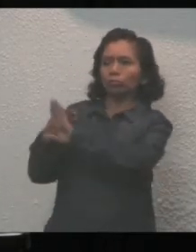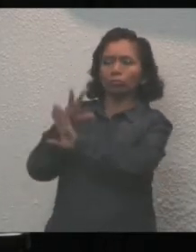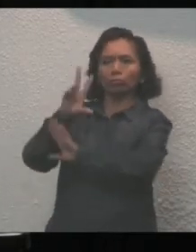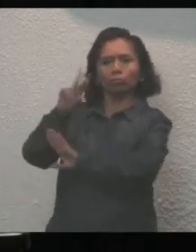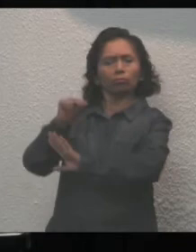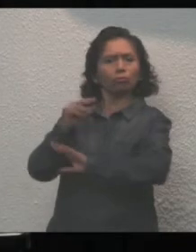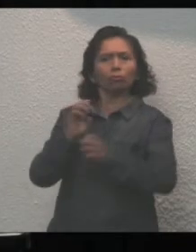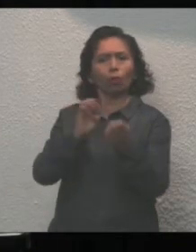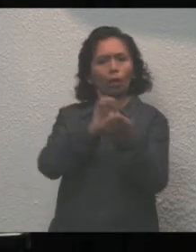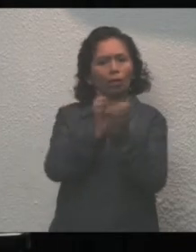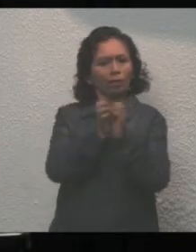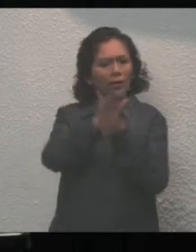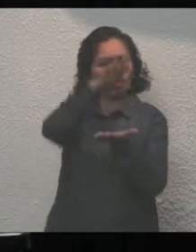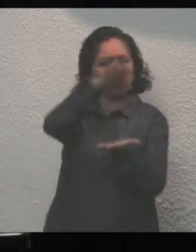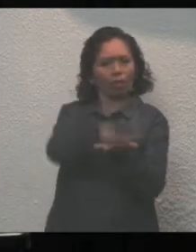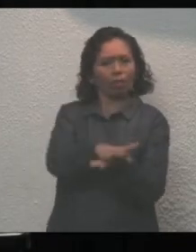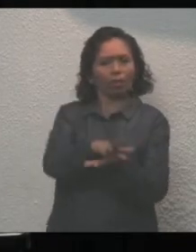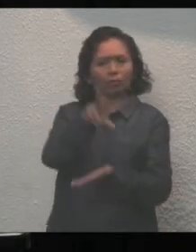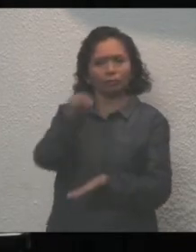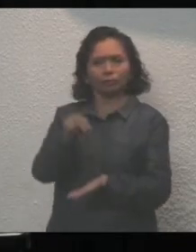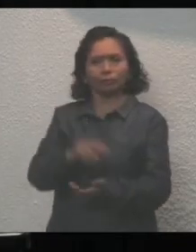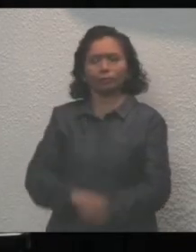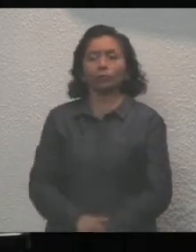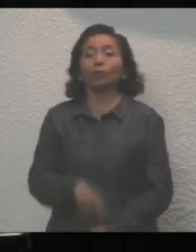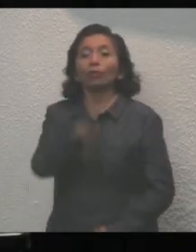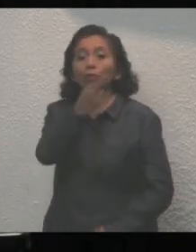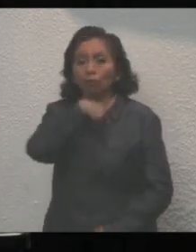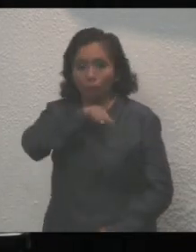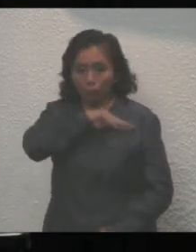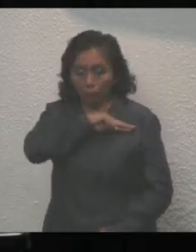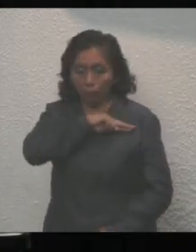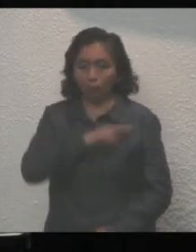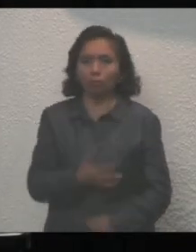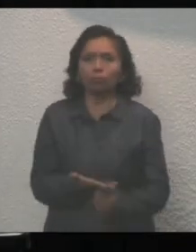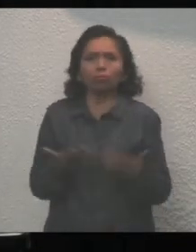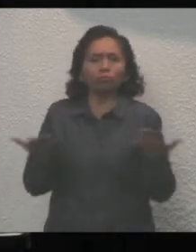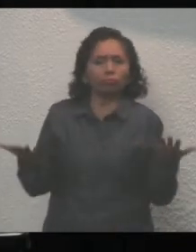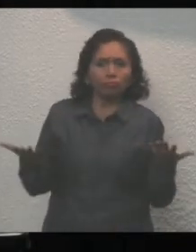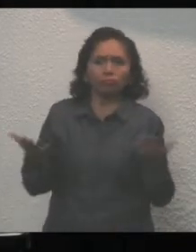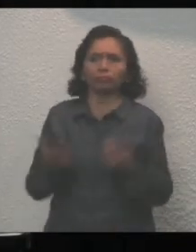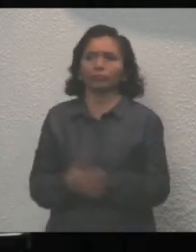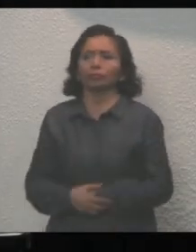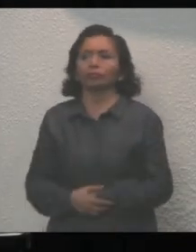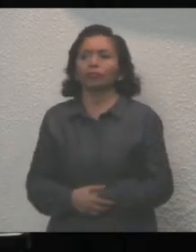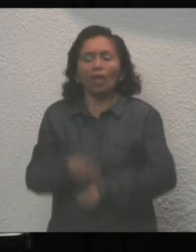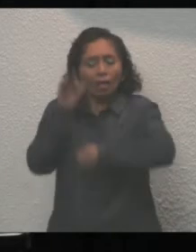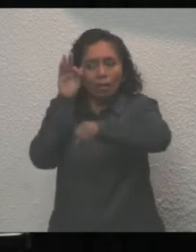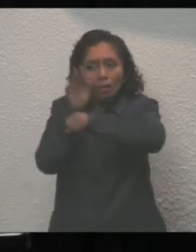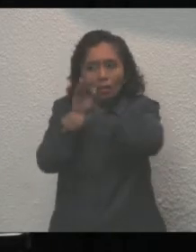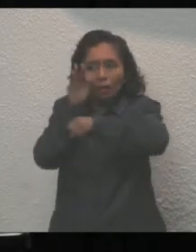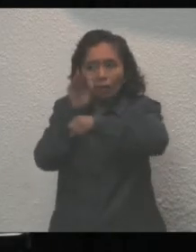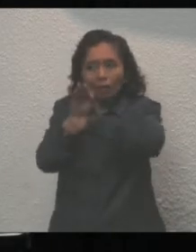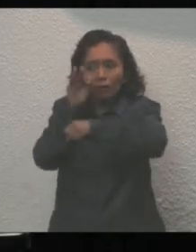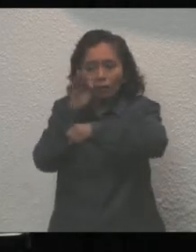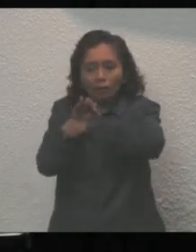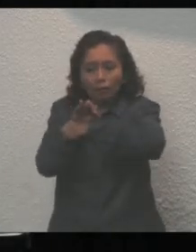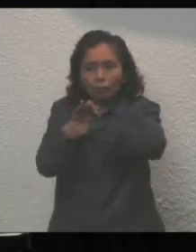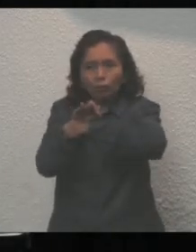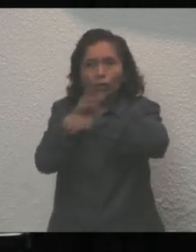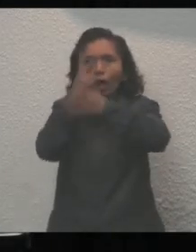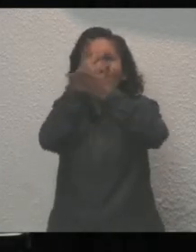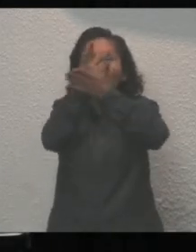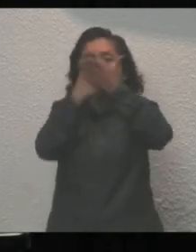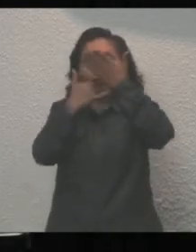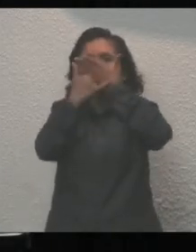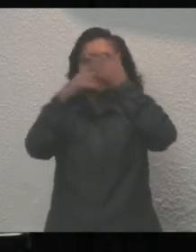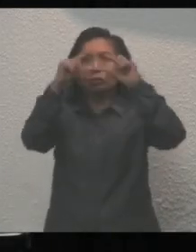destruir. Nosotros, sencillamente, defendemos y representamos proyectos de